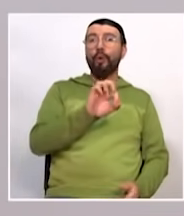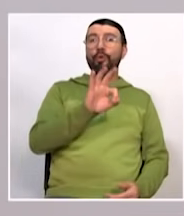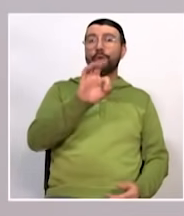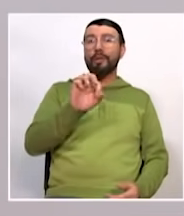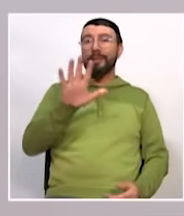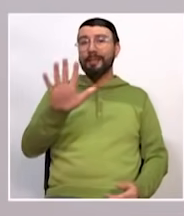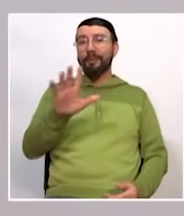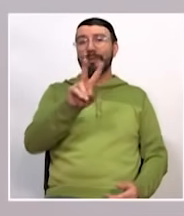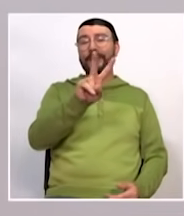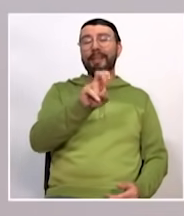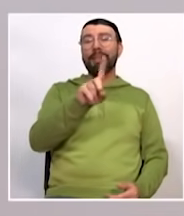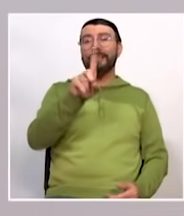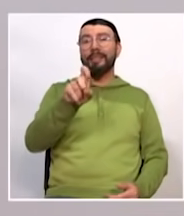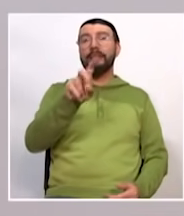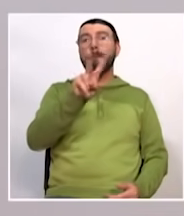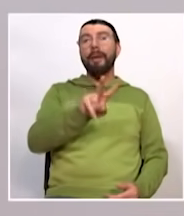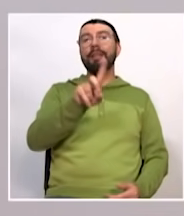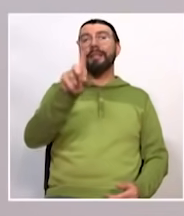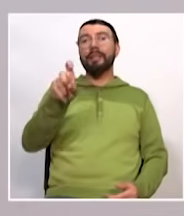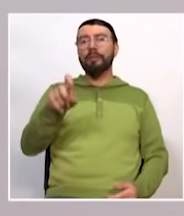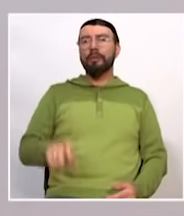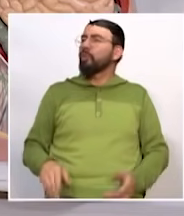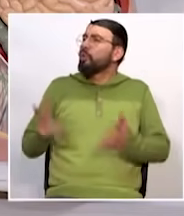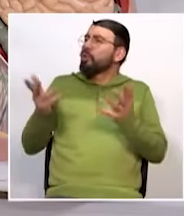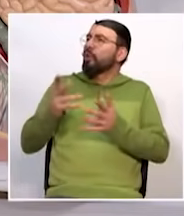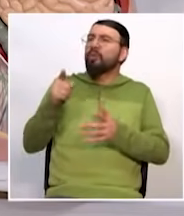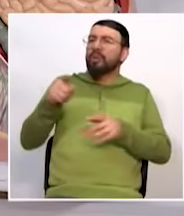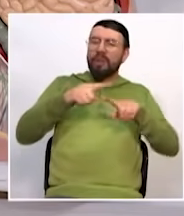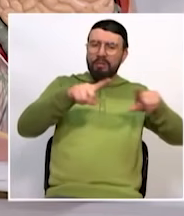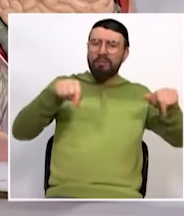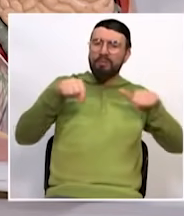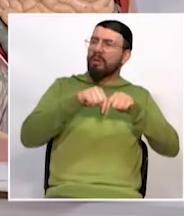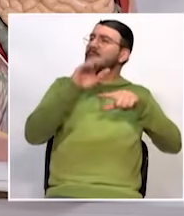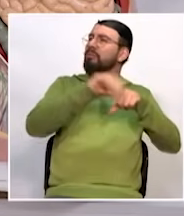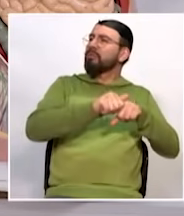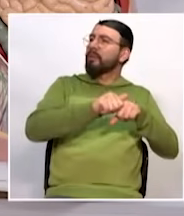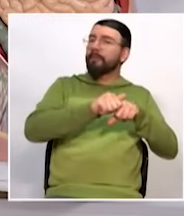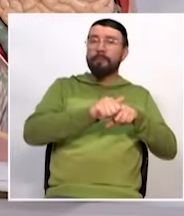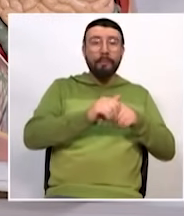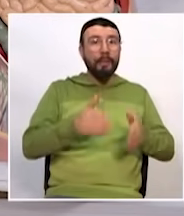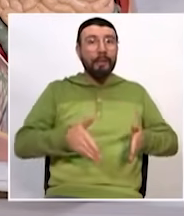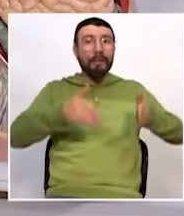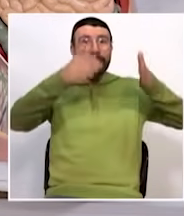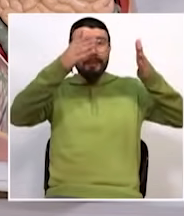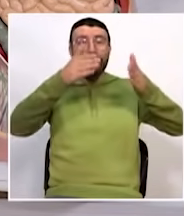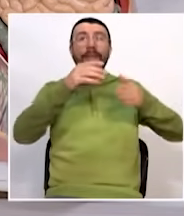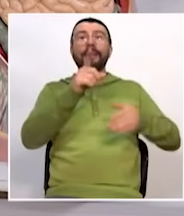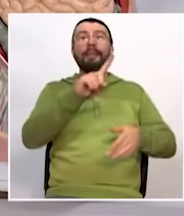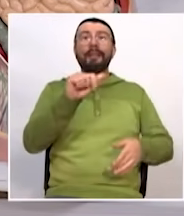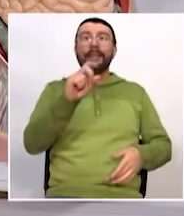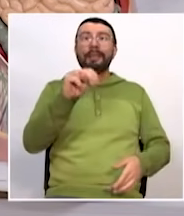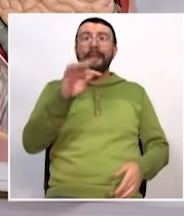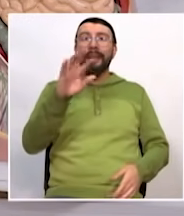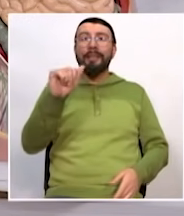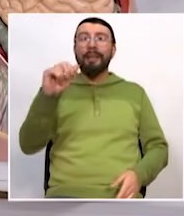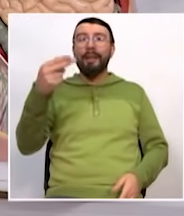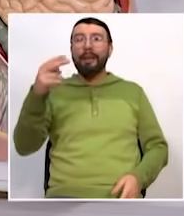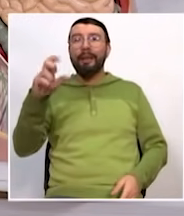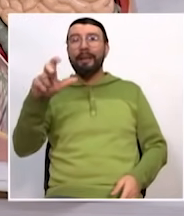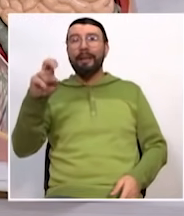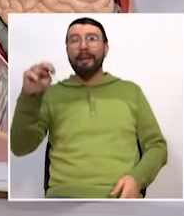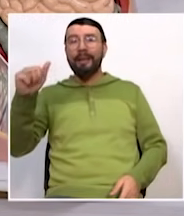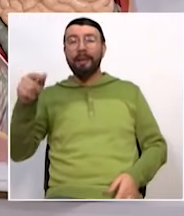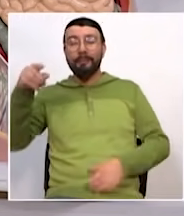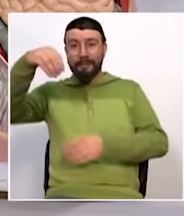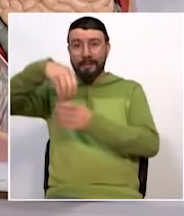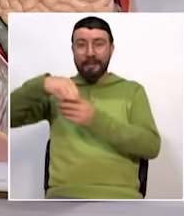76 26 y en qué sitio donde tiene su consultorio centro médico santa elena se quedan con familiares